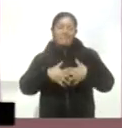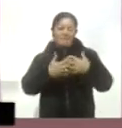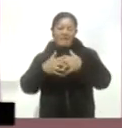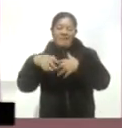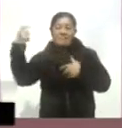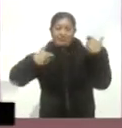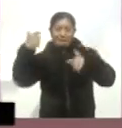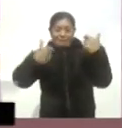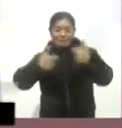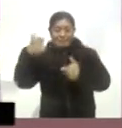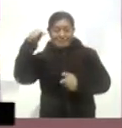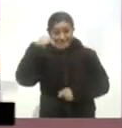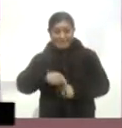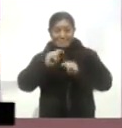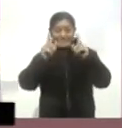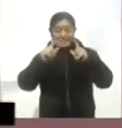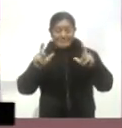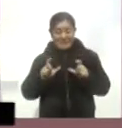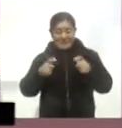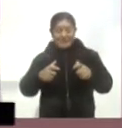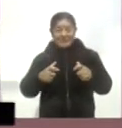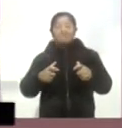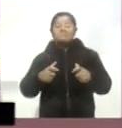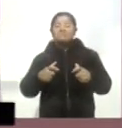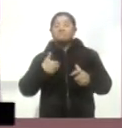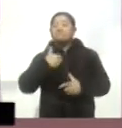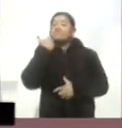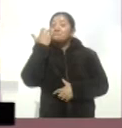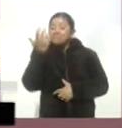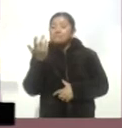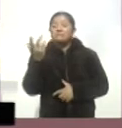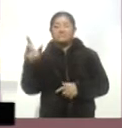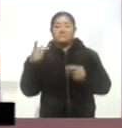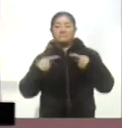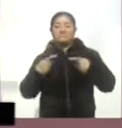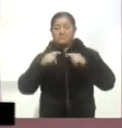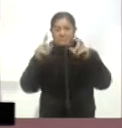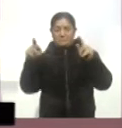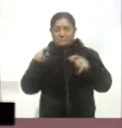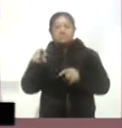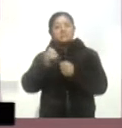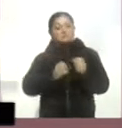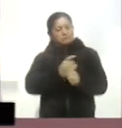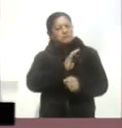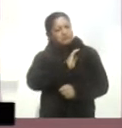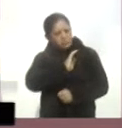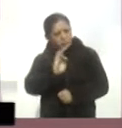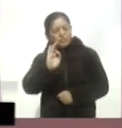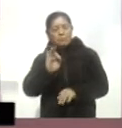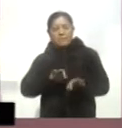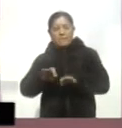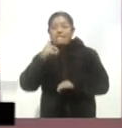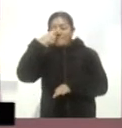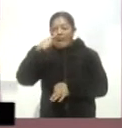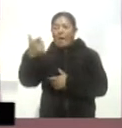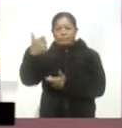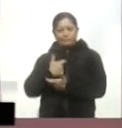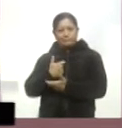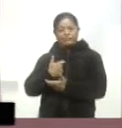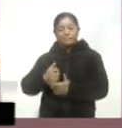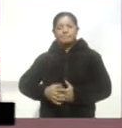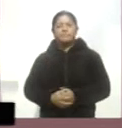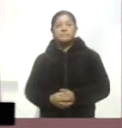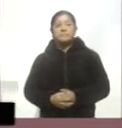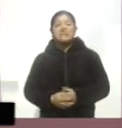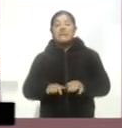queremos que cada vez haya más tlaxcaltecas que puedan tener la oportunidad de tener un ingreso. Los empleos